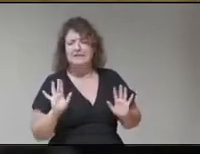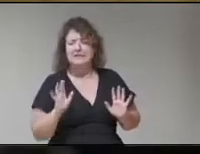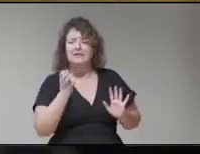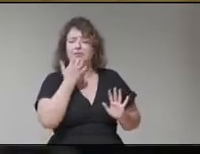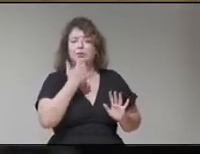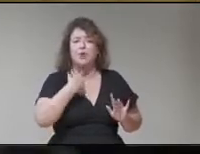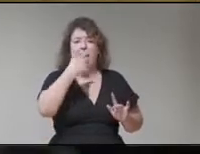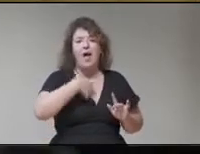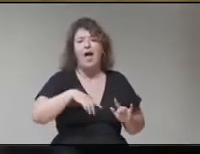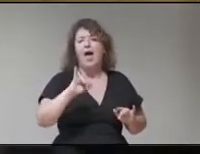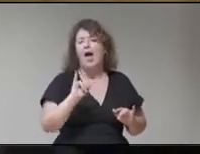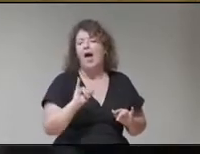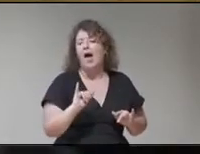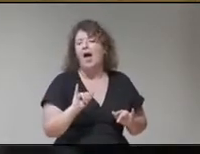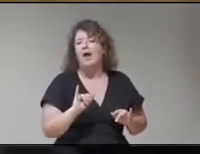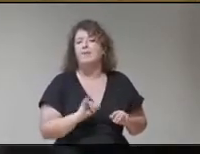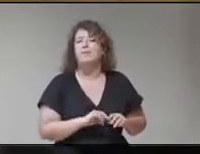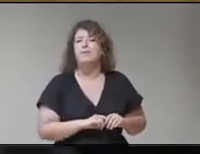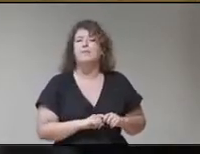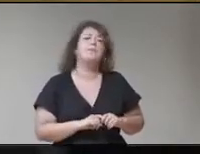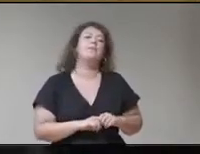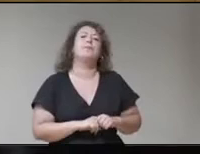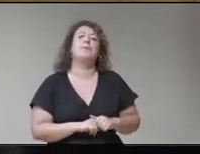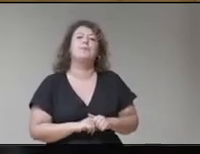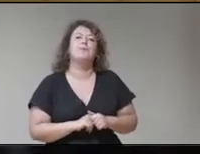tengo un